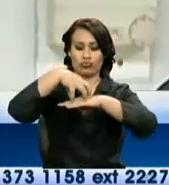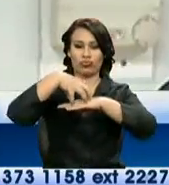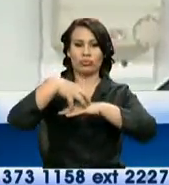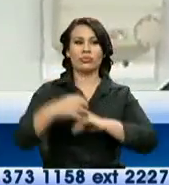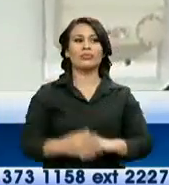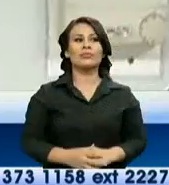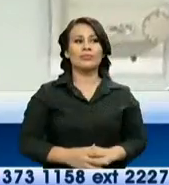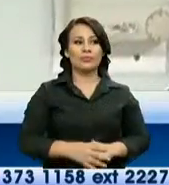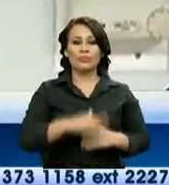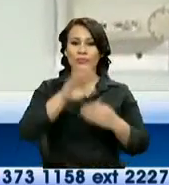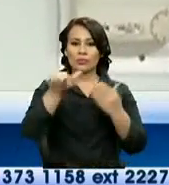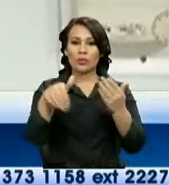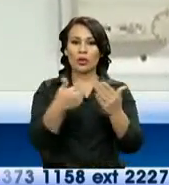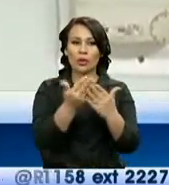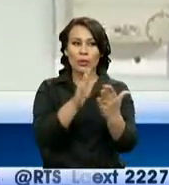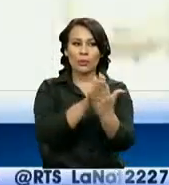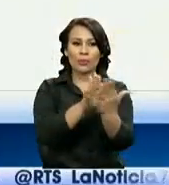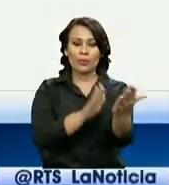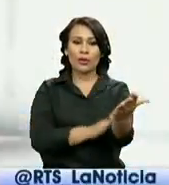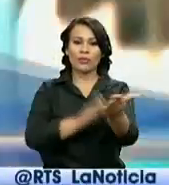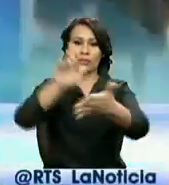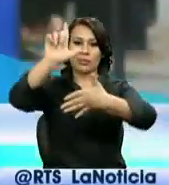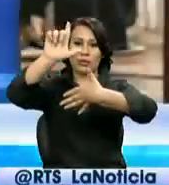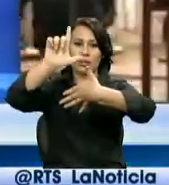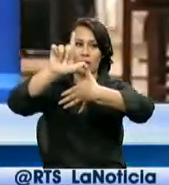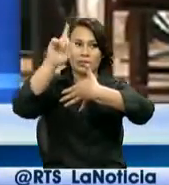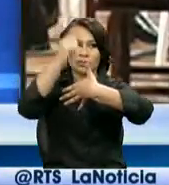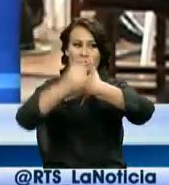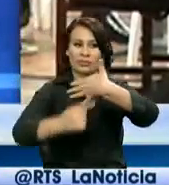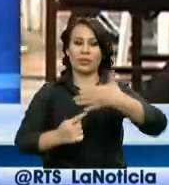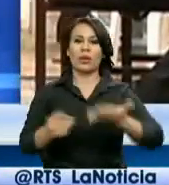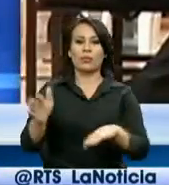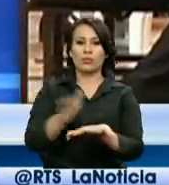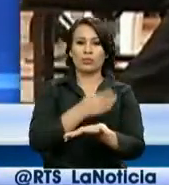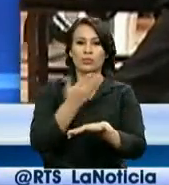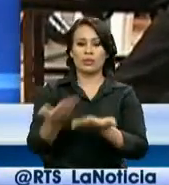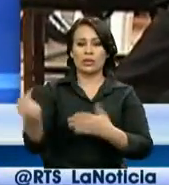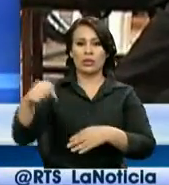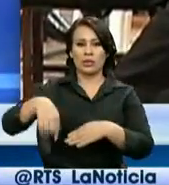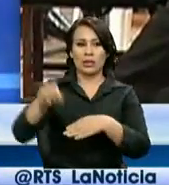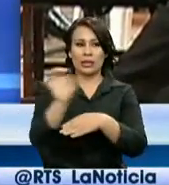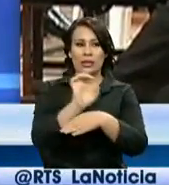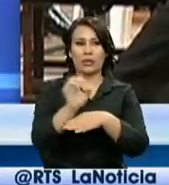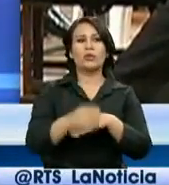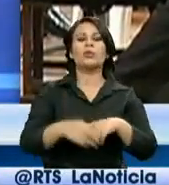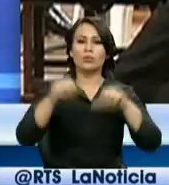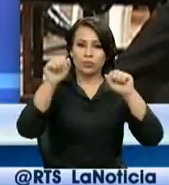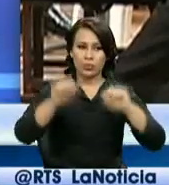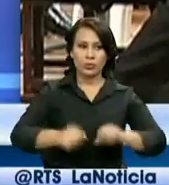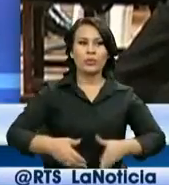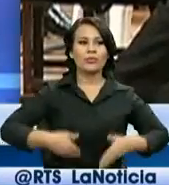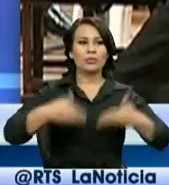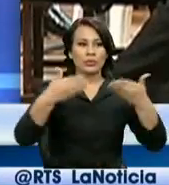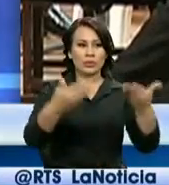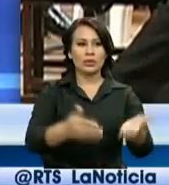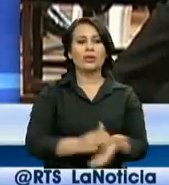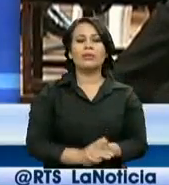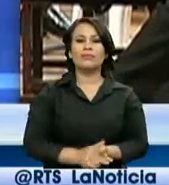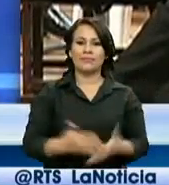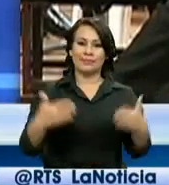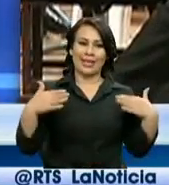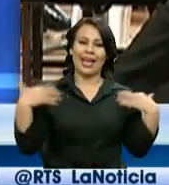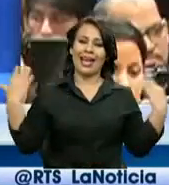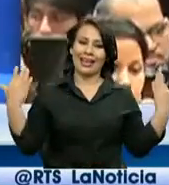el programa es la música latinoamericana y la música ecuatoriana. Sí, la música muy alegre,